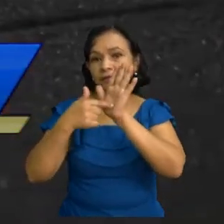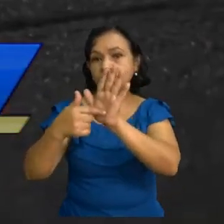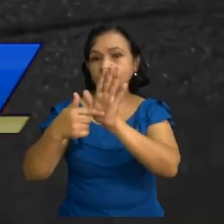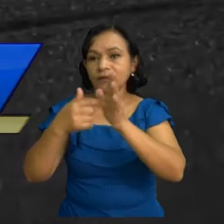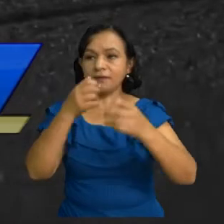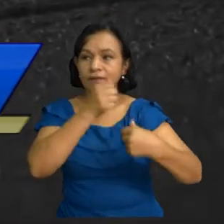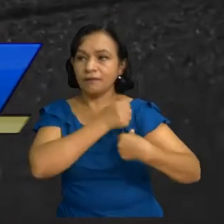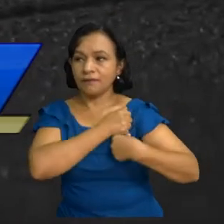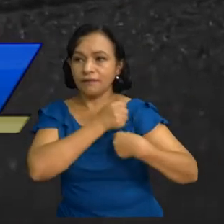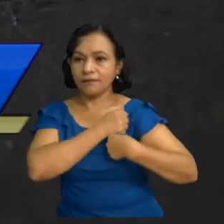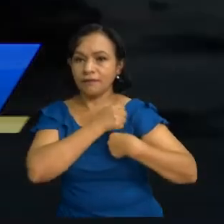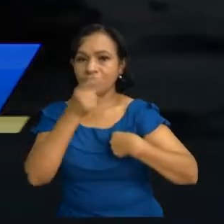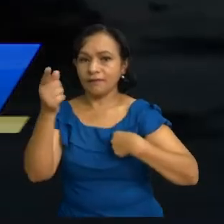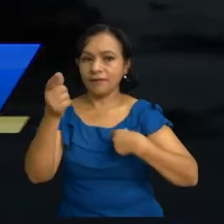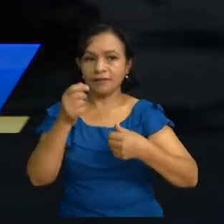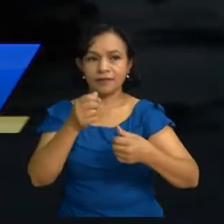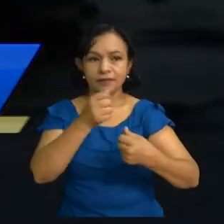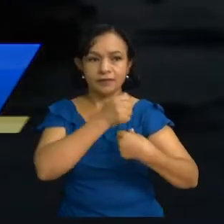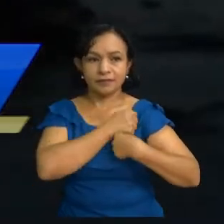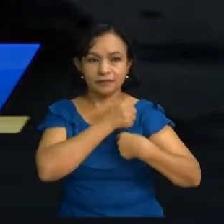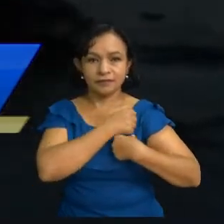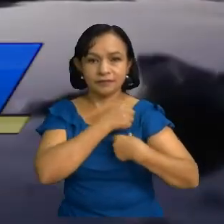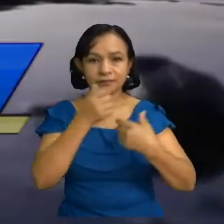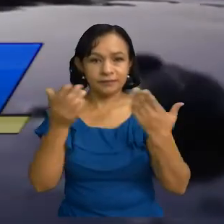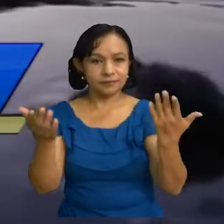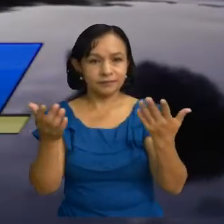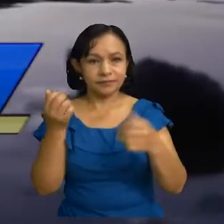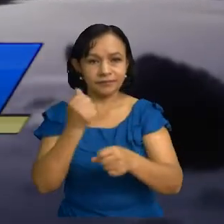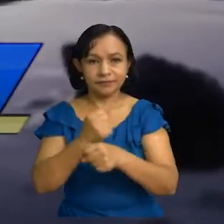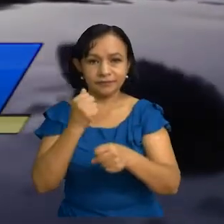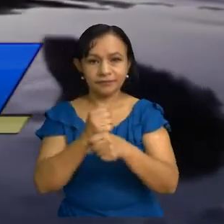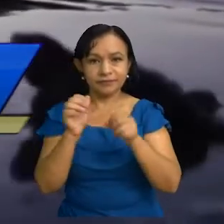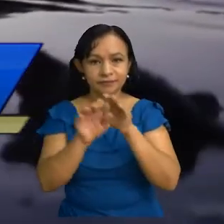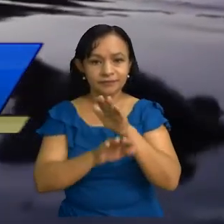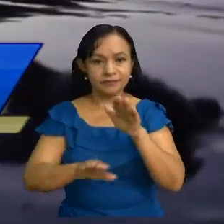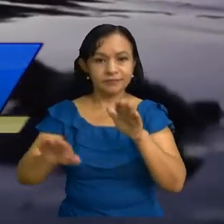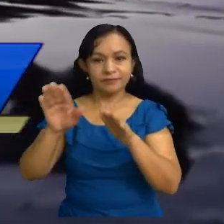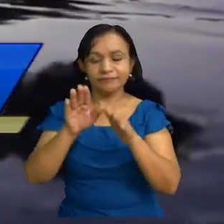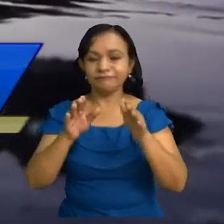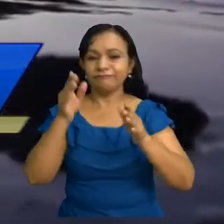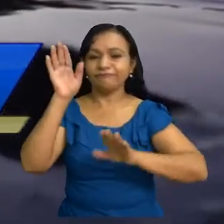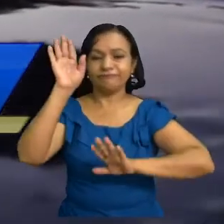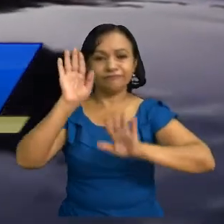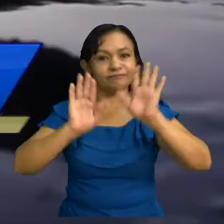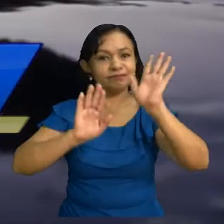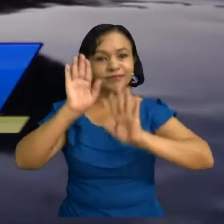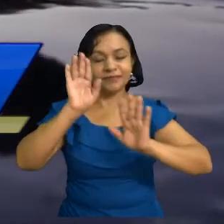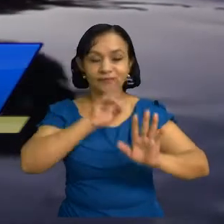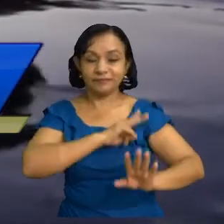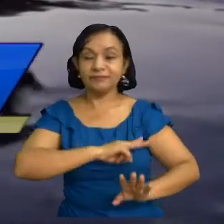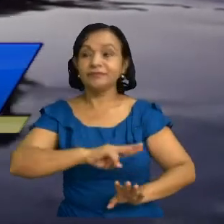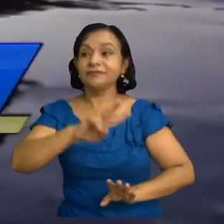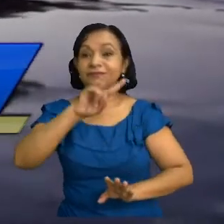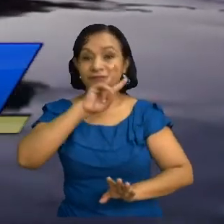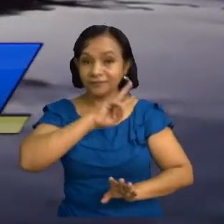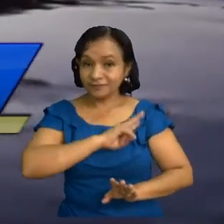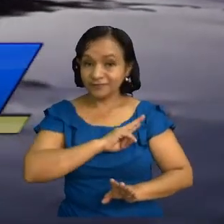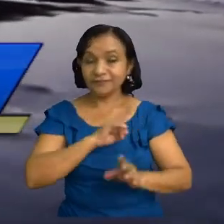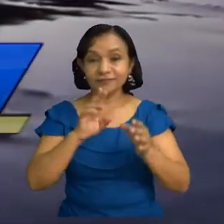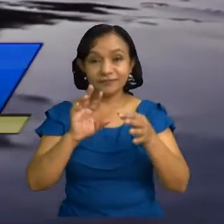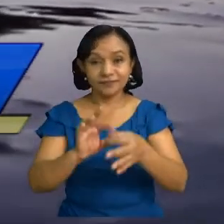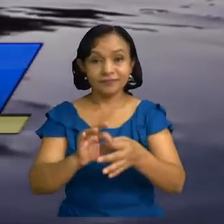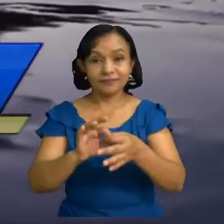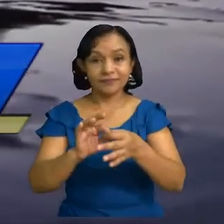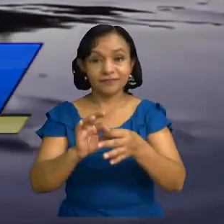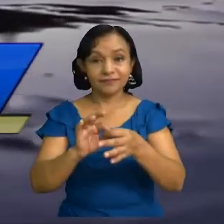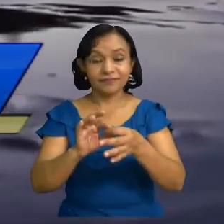ejército el ejército es uno de los bases de información de valores en nosotros las